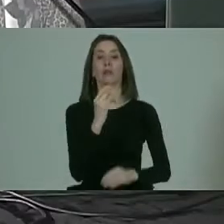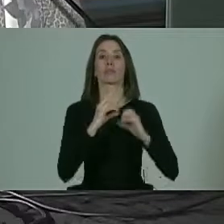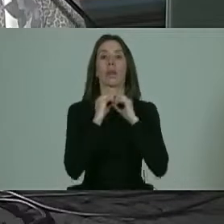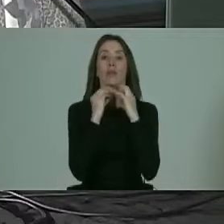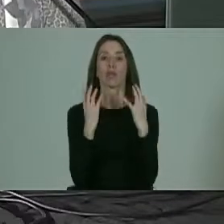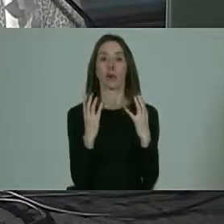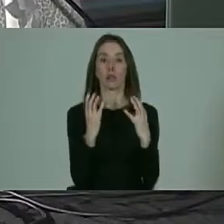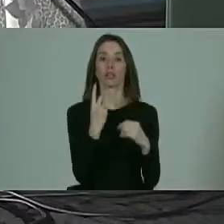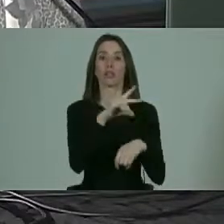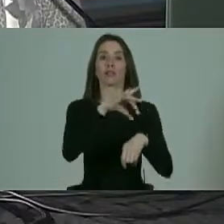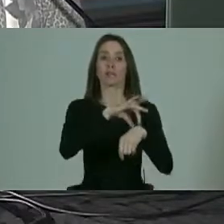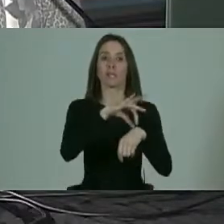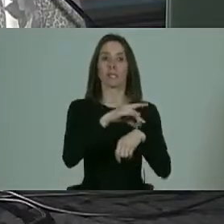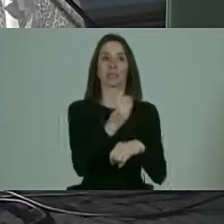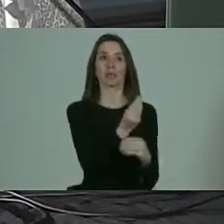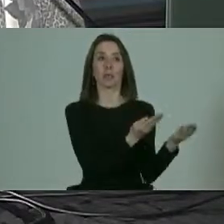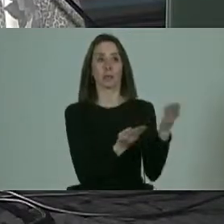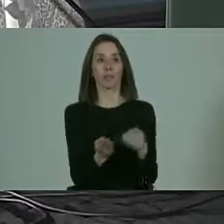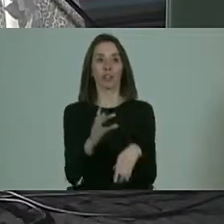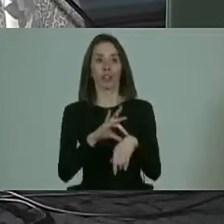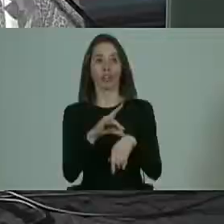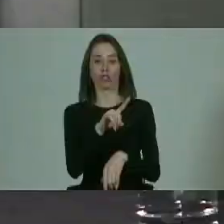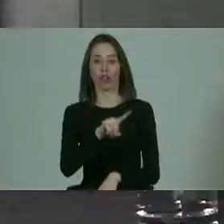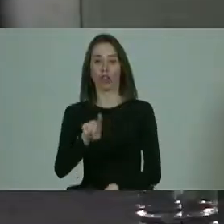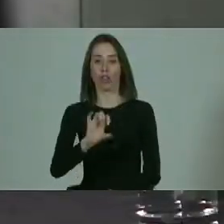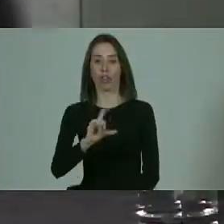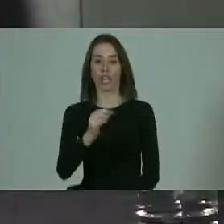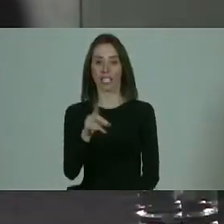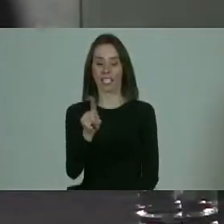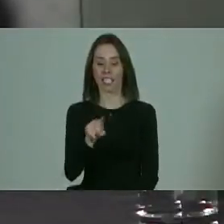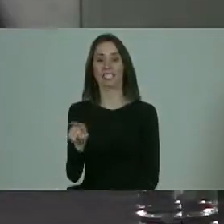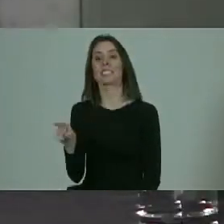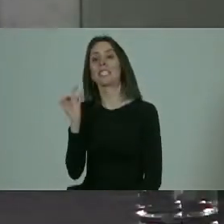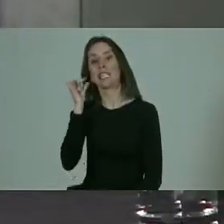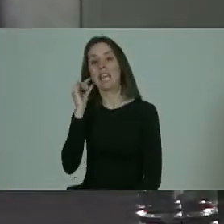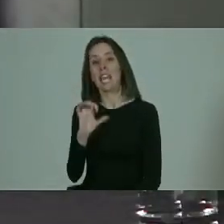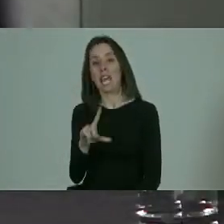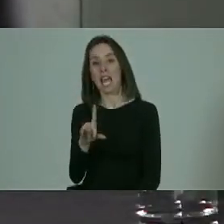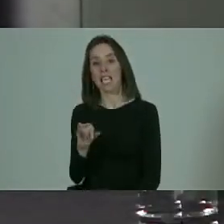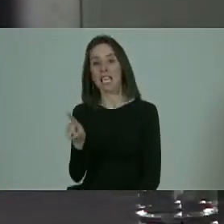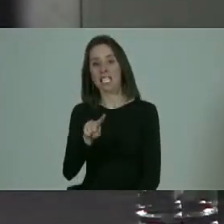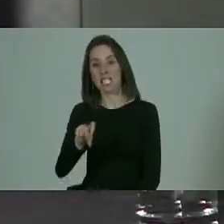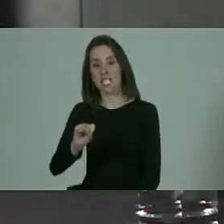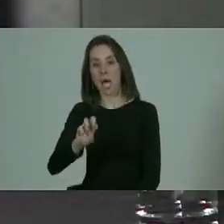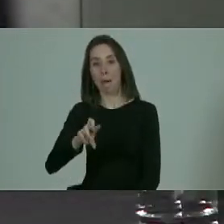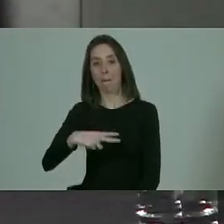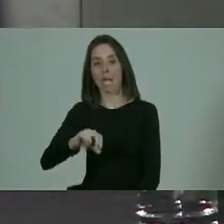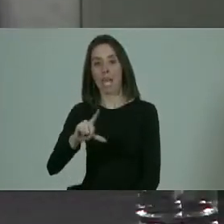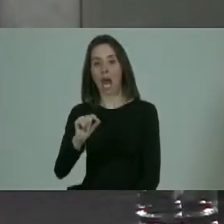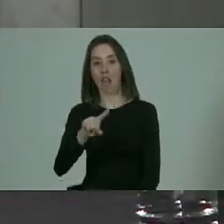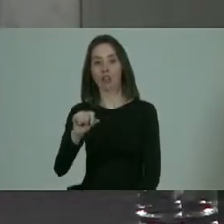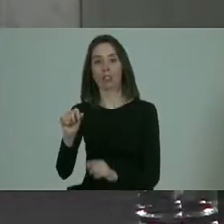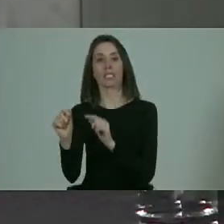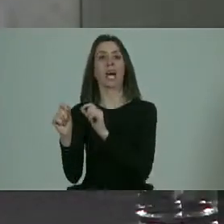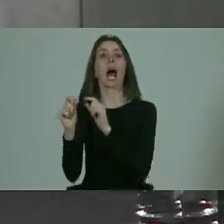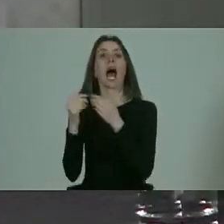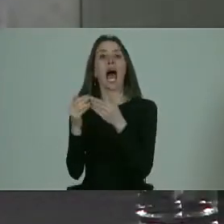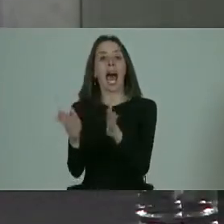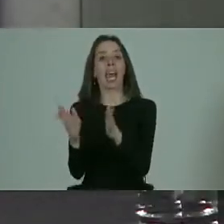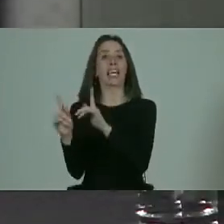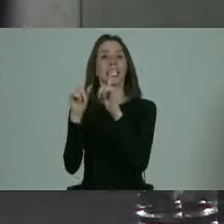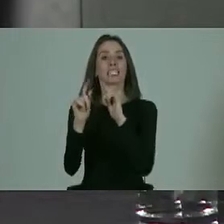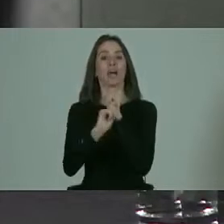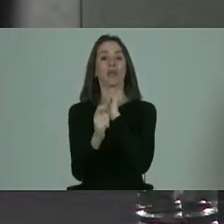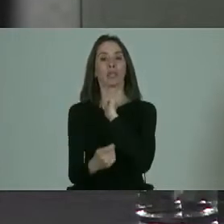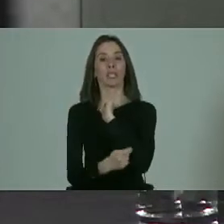muy bienvenido doctor seghers elisa peñalosa martínez egresada de derecho de la universidad de